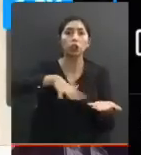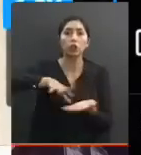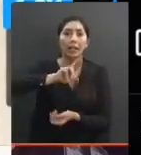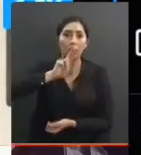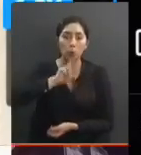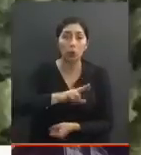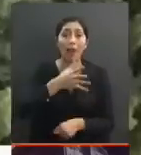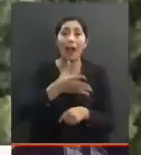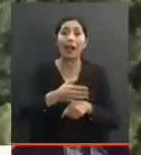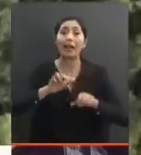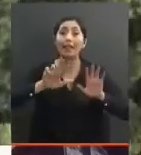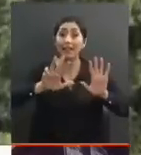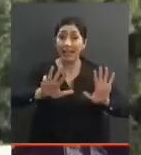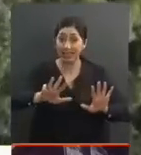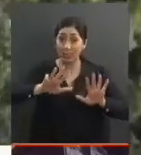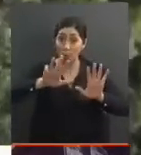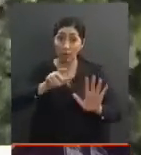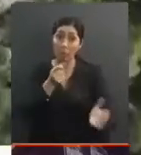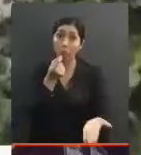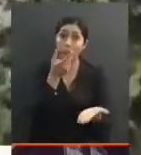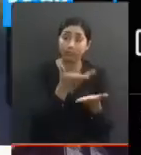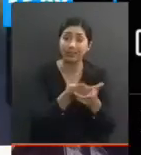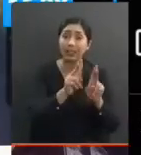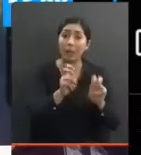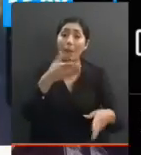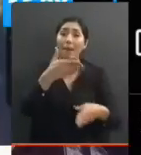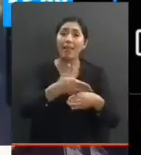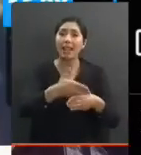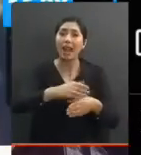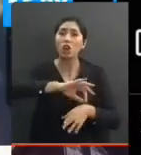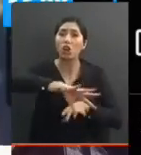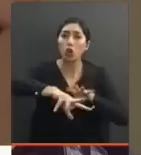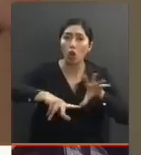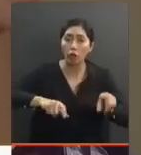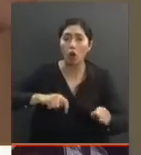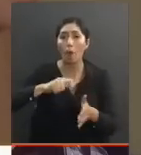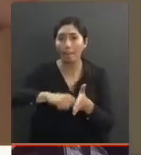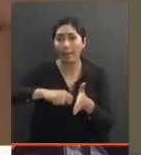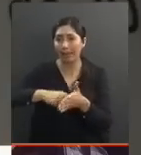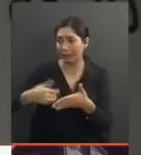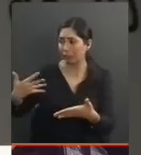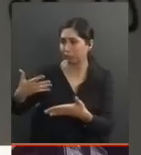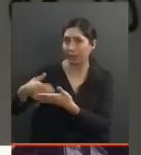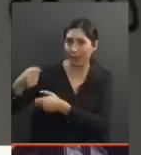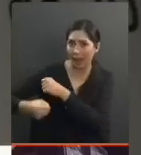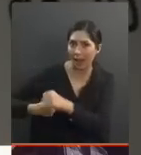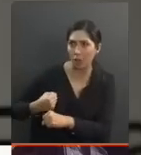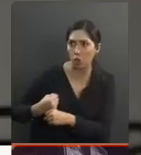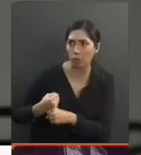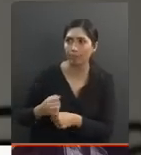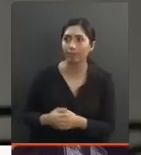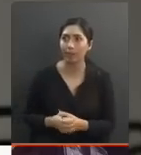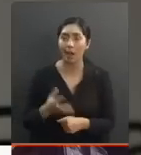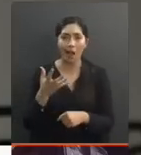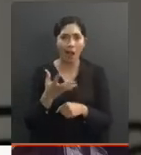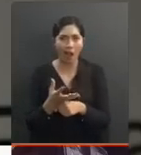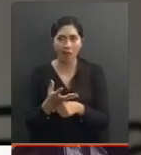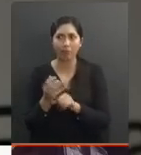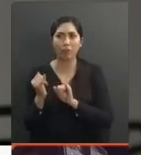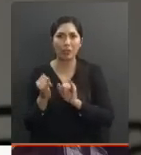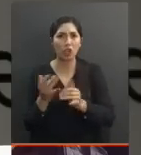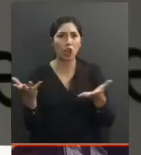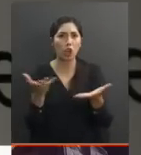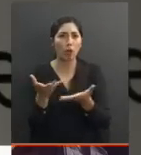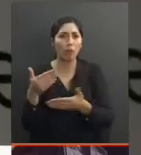19 querellas por robo de madera en los meses que van del año. Aquí se detalla cómo operan estos grupos.